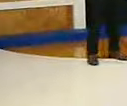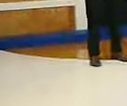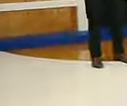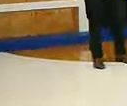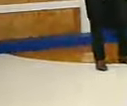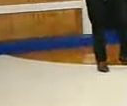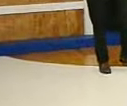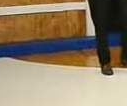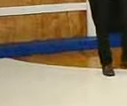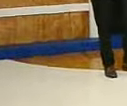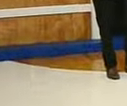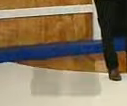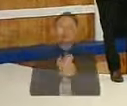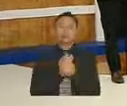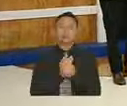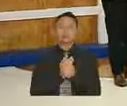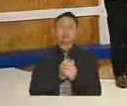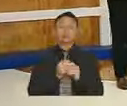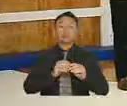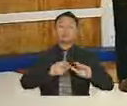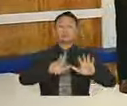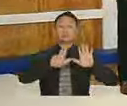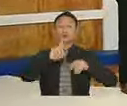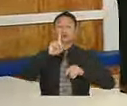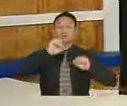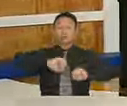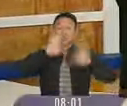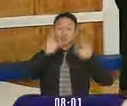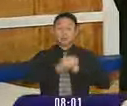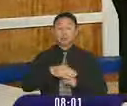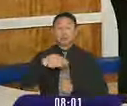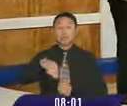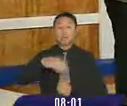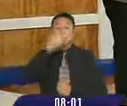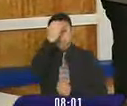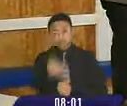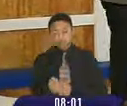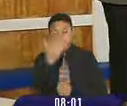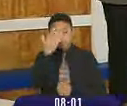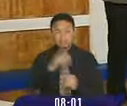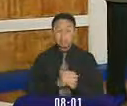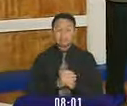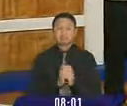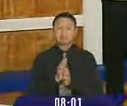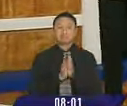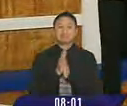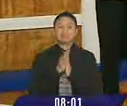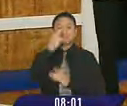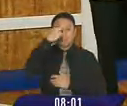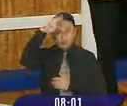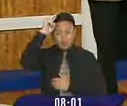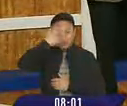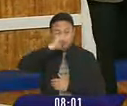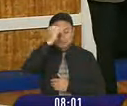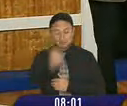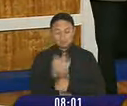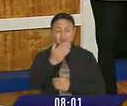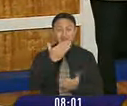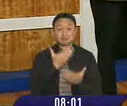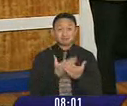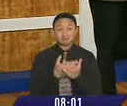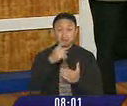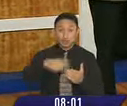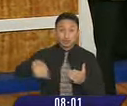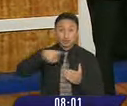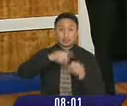la mañana, ya llega el primer noticiero de la comunidad. Vecinos, es día miércoles. Buenos días, María Mercedes, ¿cómo estamos? Buenos días, Robert, amigos, agradecidos como